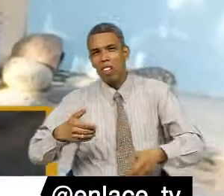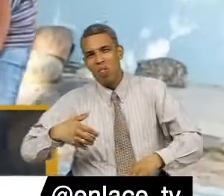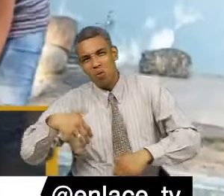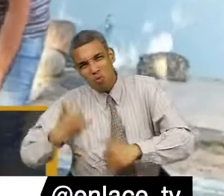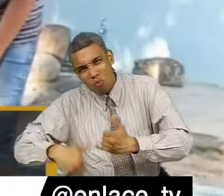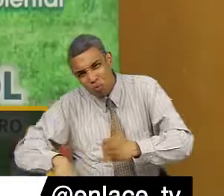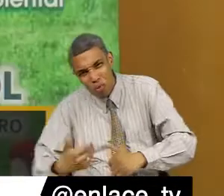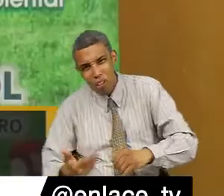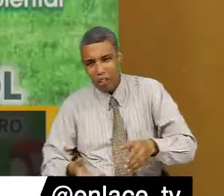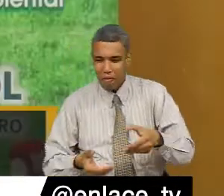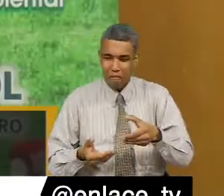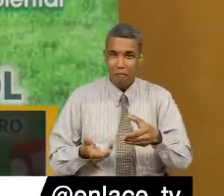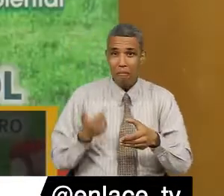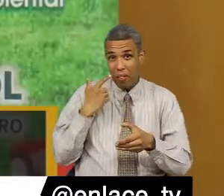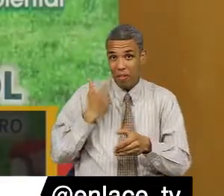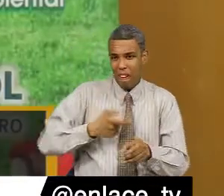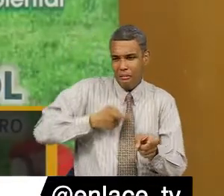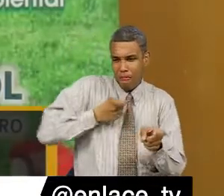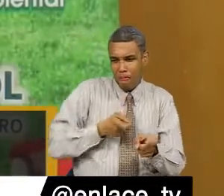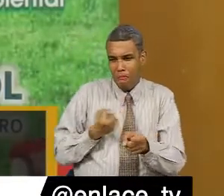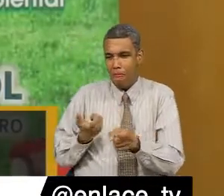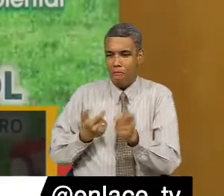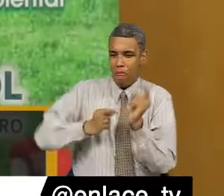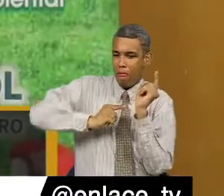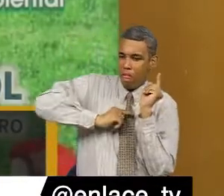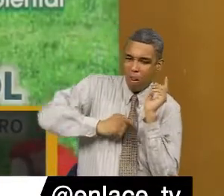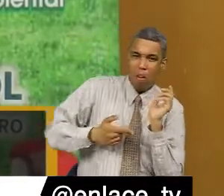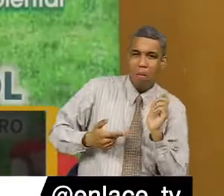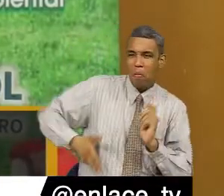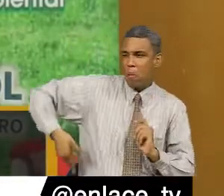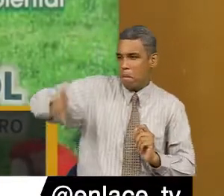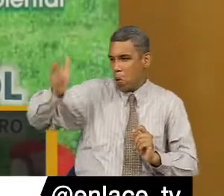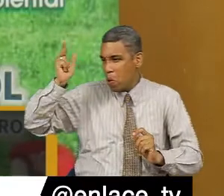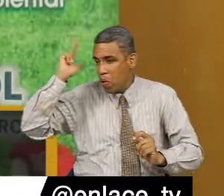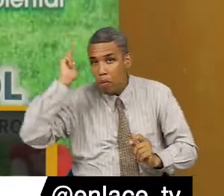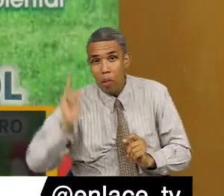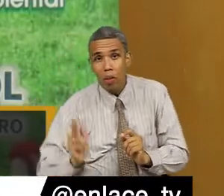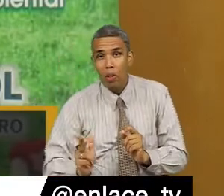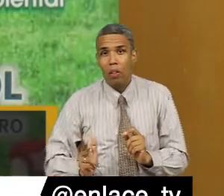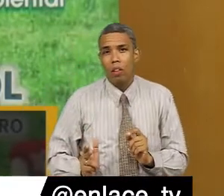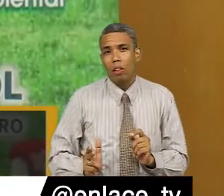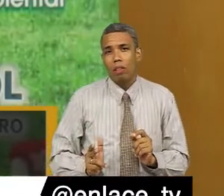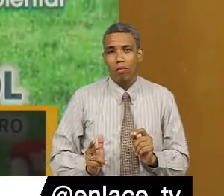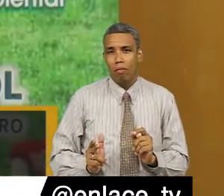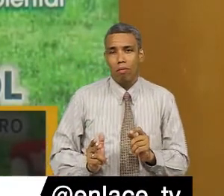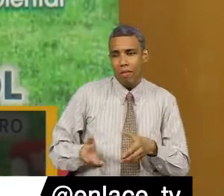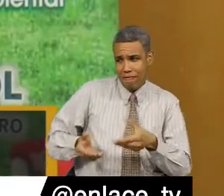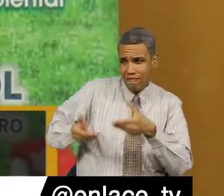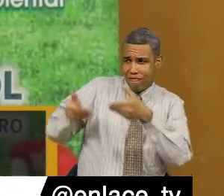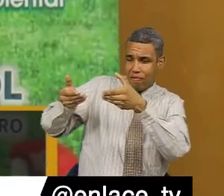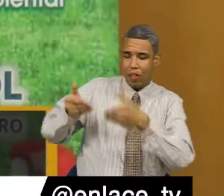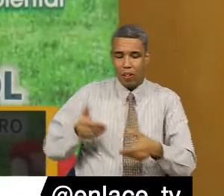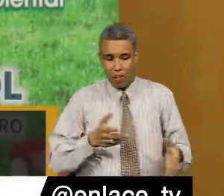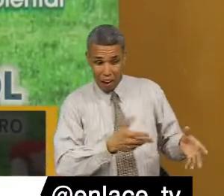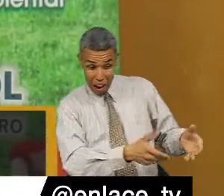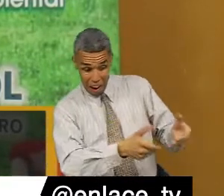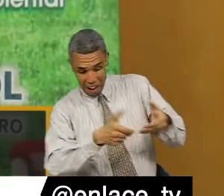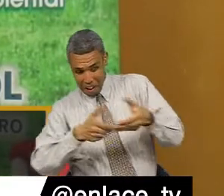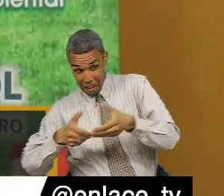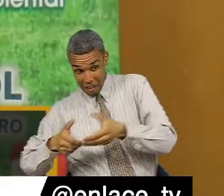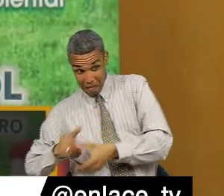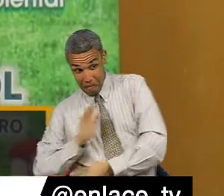A cambio de estos juguetes bélicos, nosotros les ofrecimos un refrigerio y ellos nos hicieron